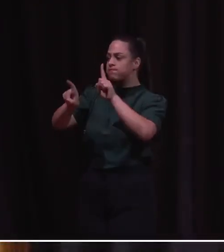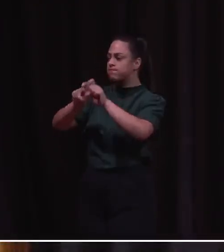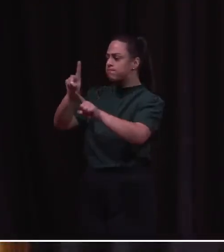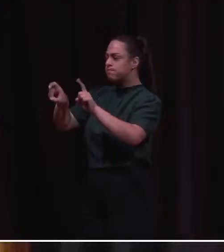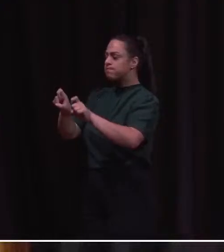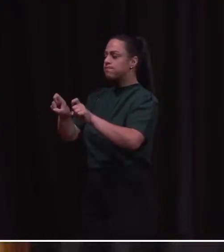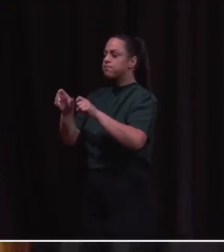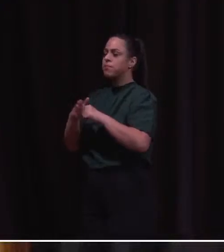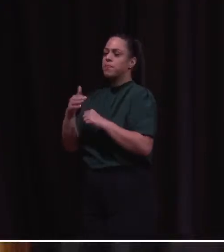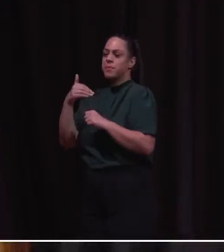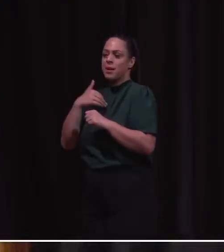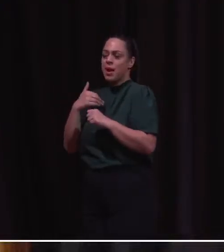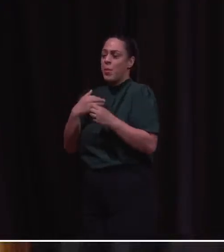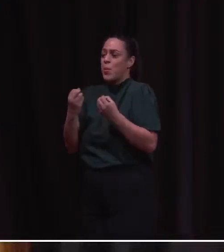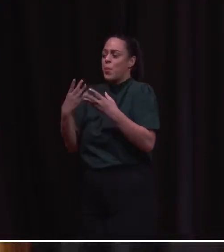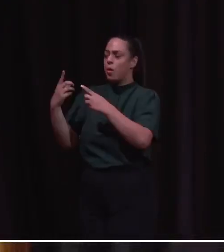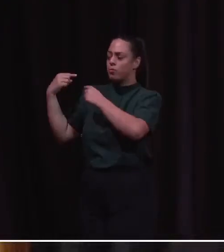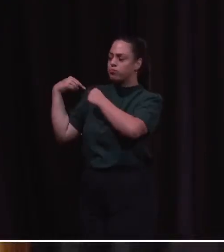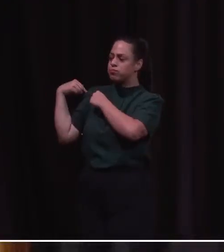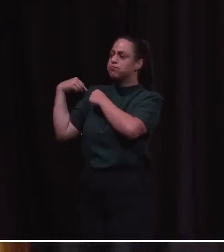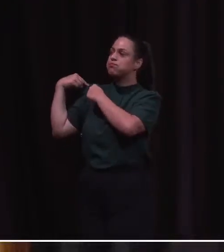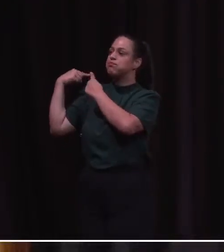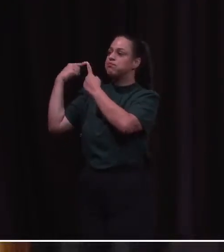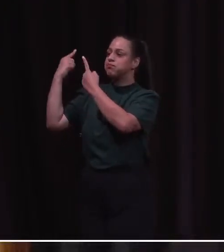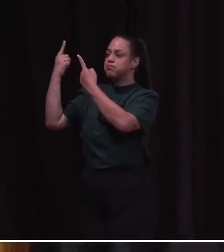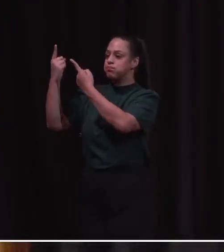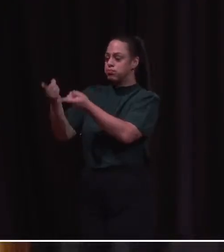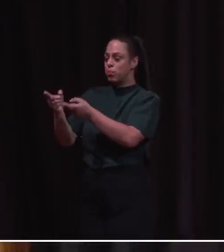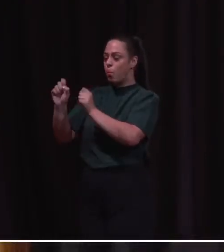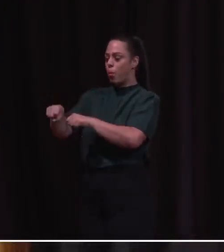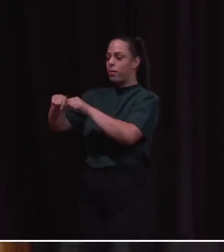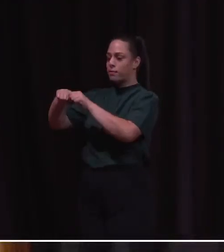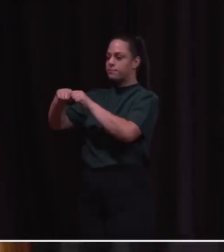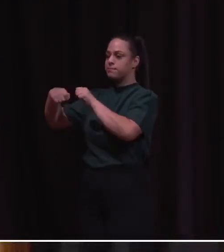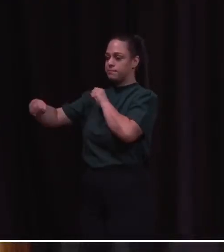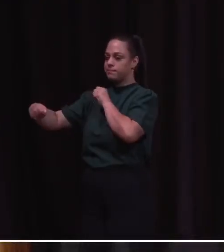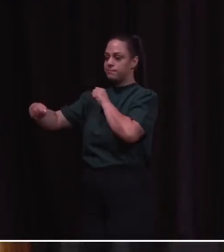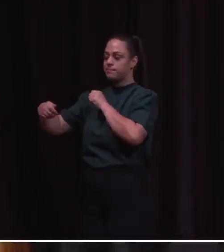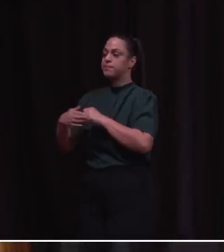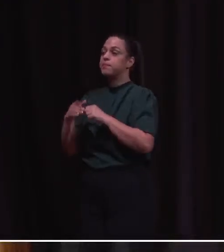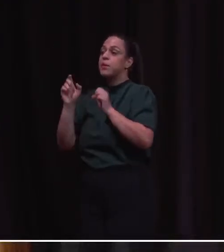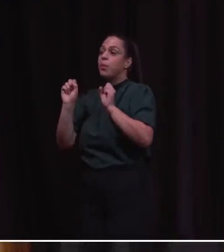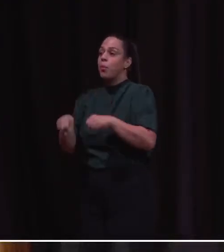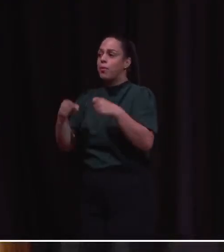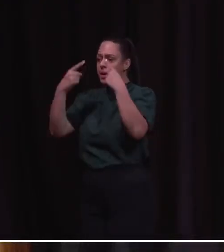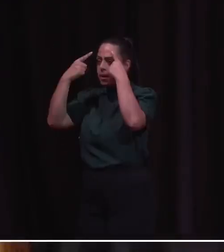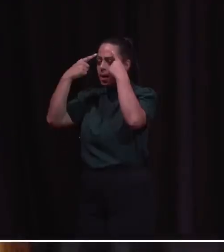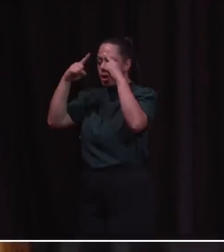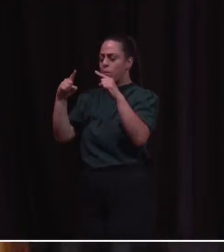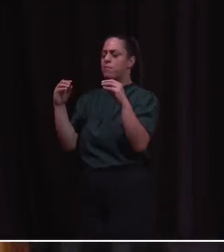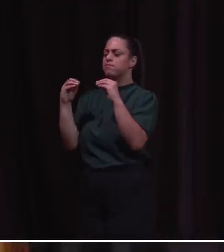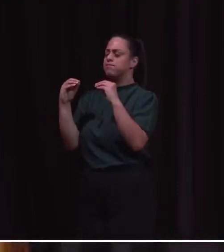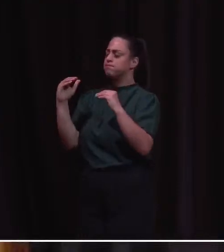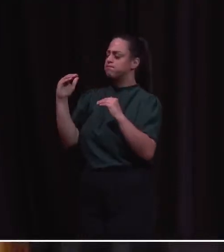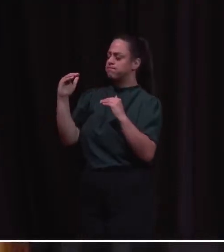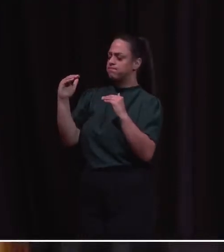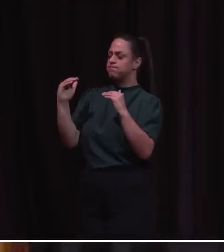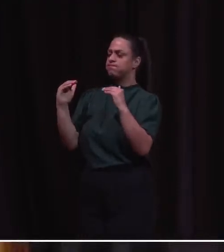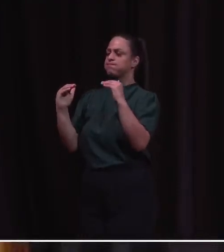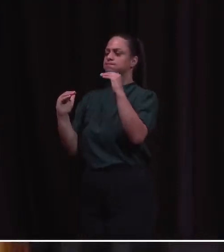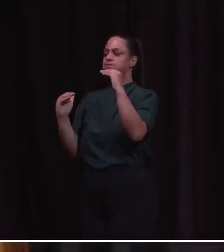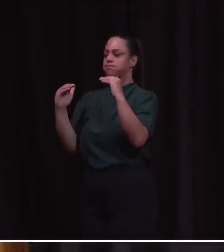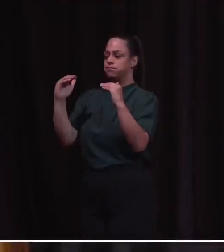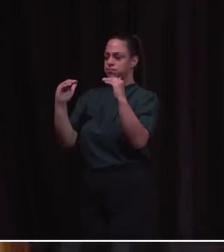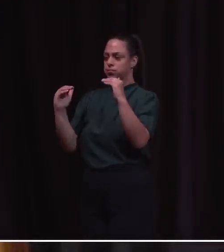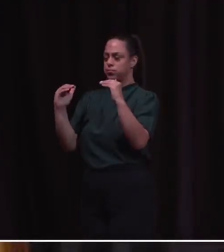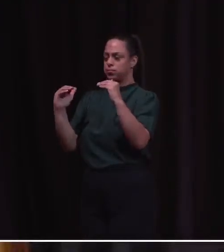supuestos preexistentes y el poder para avanzar hacia una mayor igualdad y justicia social.